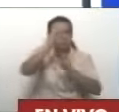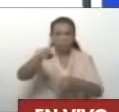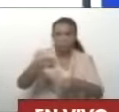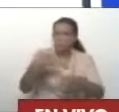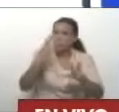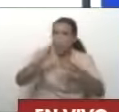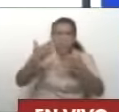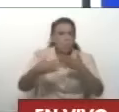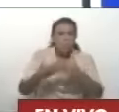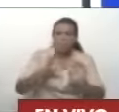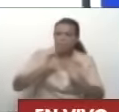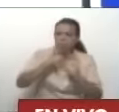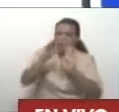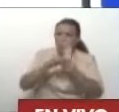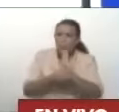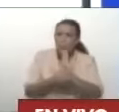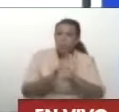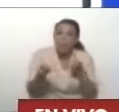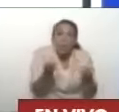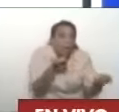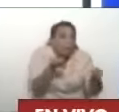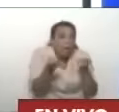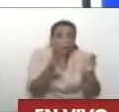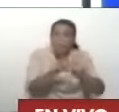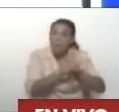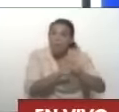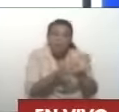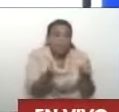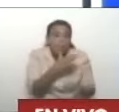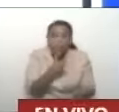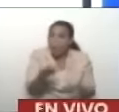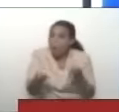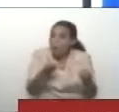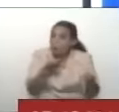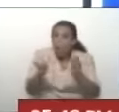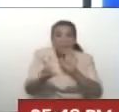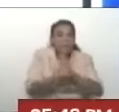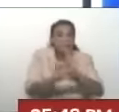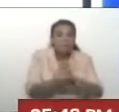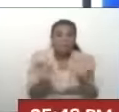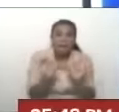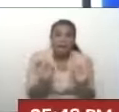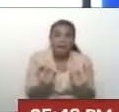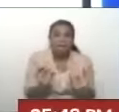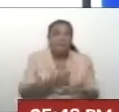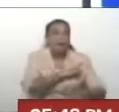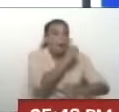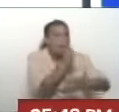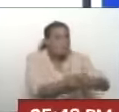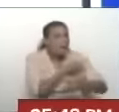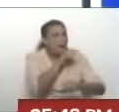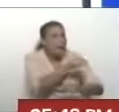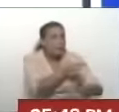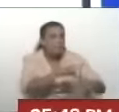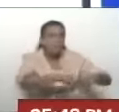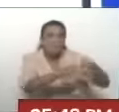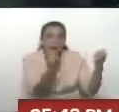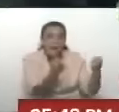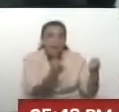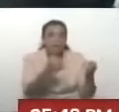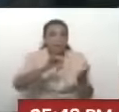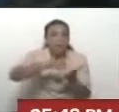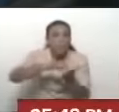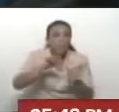leyes, porque no están regulados por leyes, por nada. E incluso aprovechan las potencialidades de daño de estas redes sociales